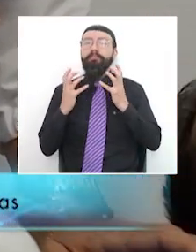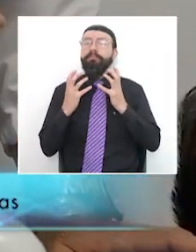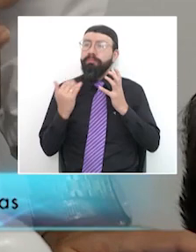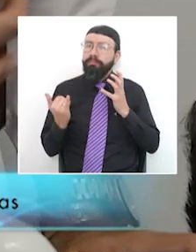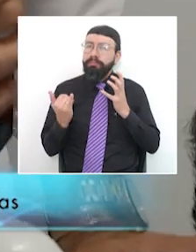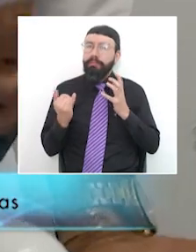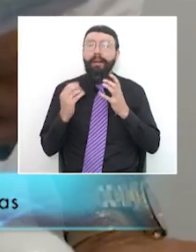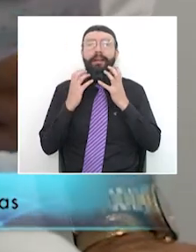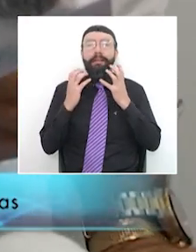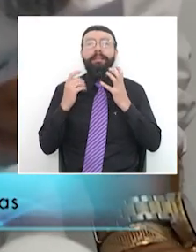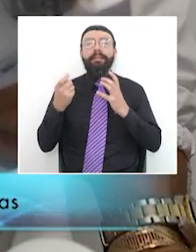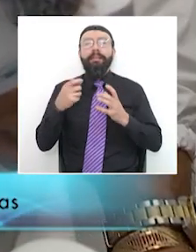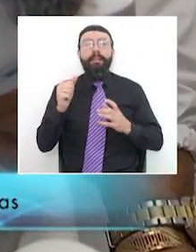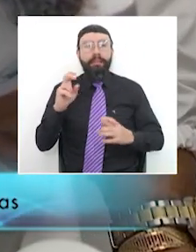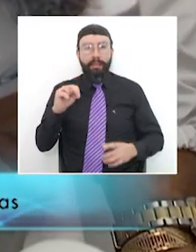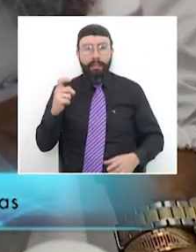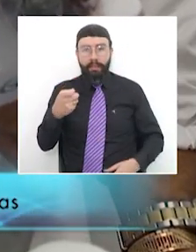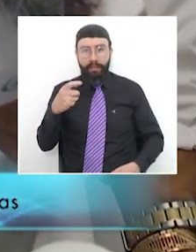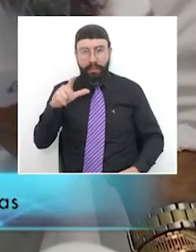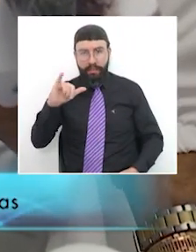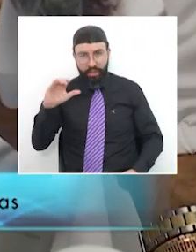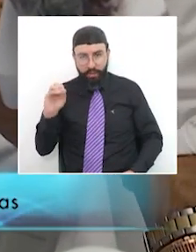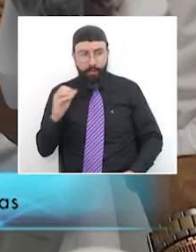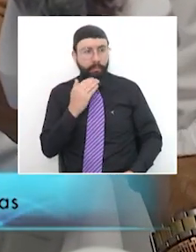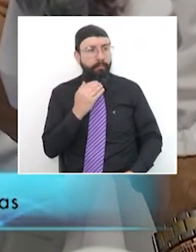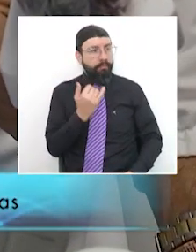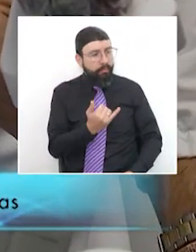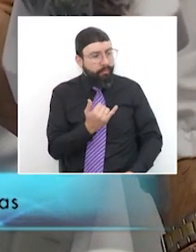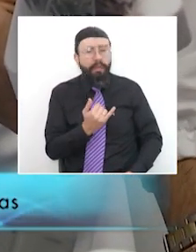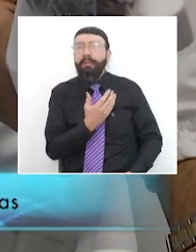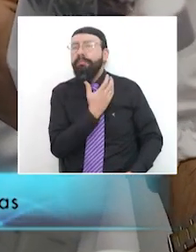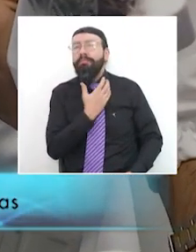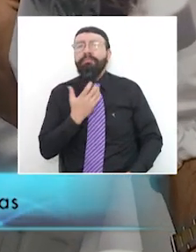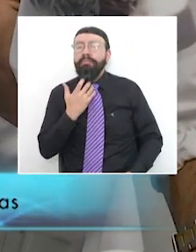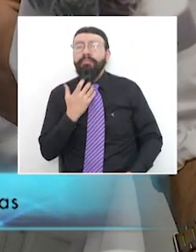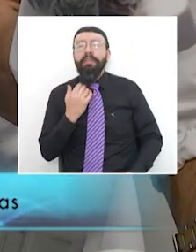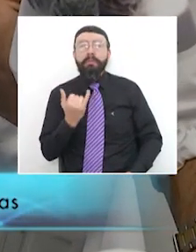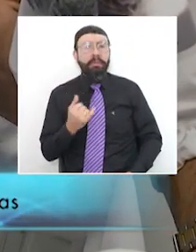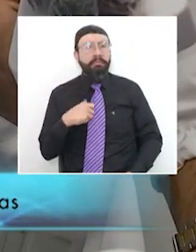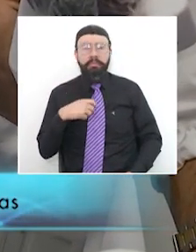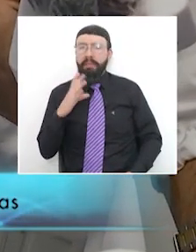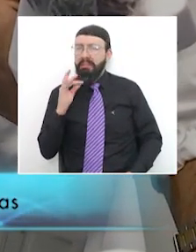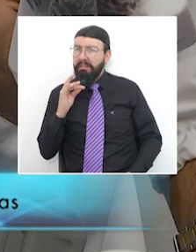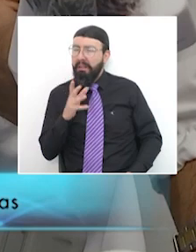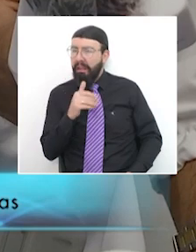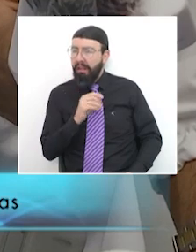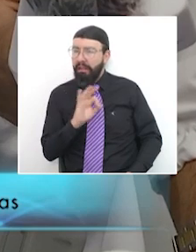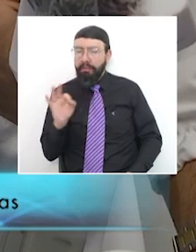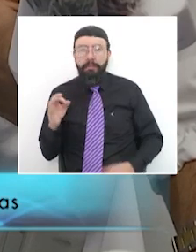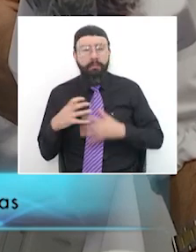ganglios, miramos que las glándulas parotidias, que no haya tampoco ningún tipo de masa.